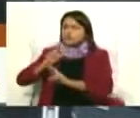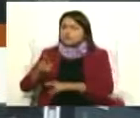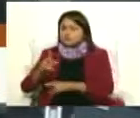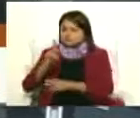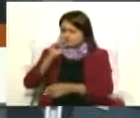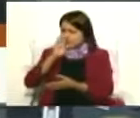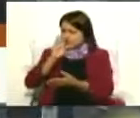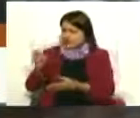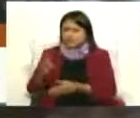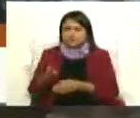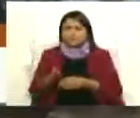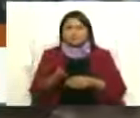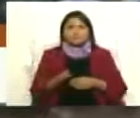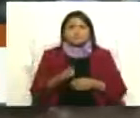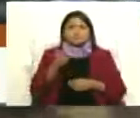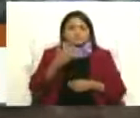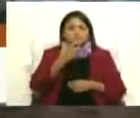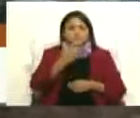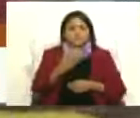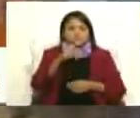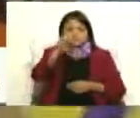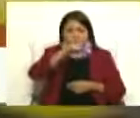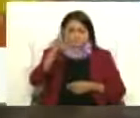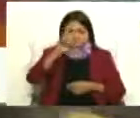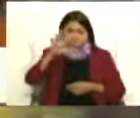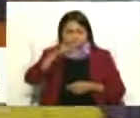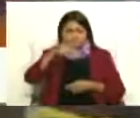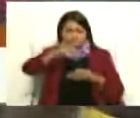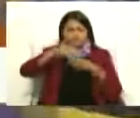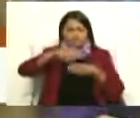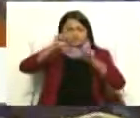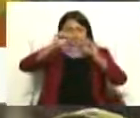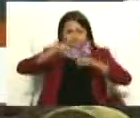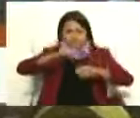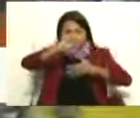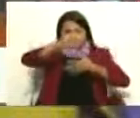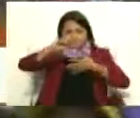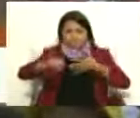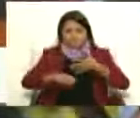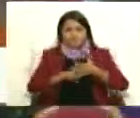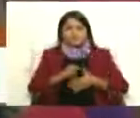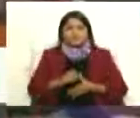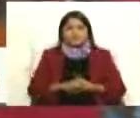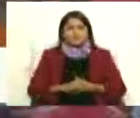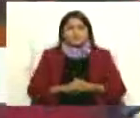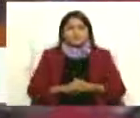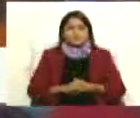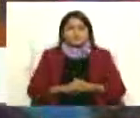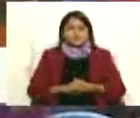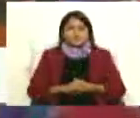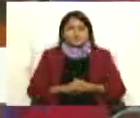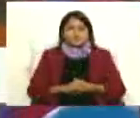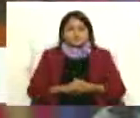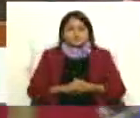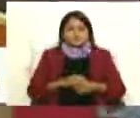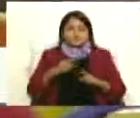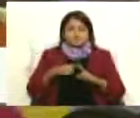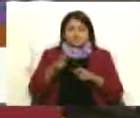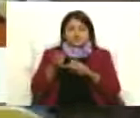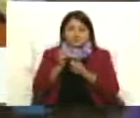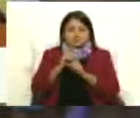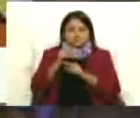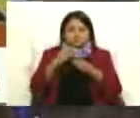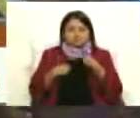diciembre el pueblo de Venezuela va a votar 5 veces sí. Y lo que más les preocupa a